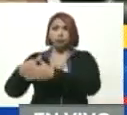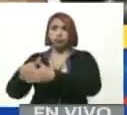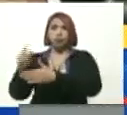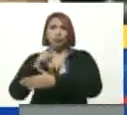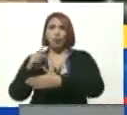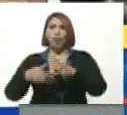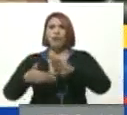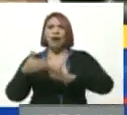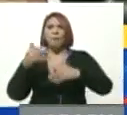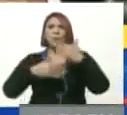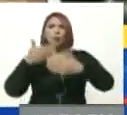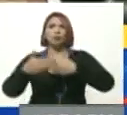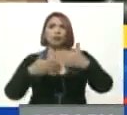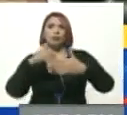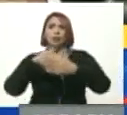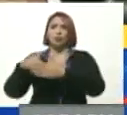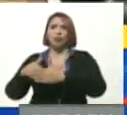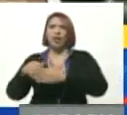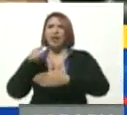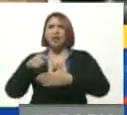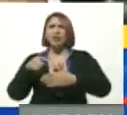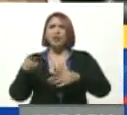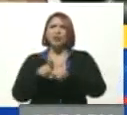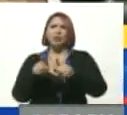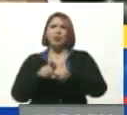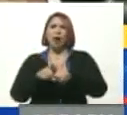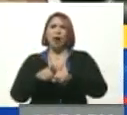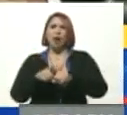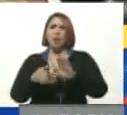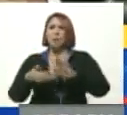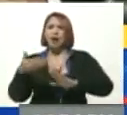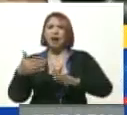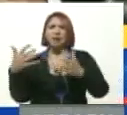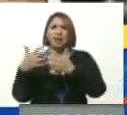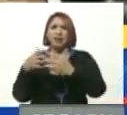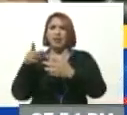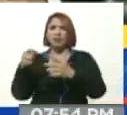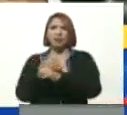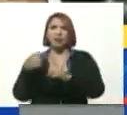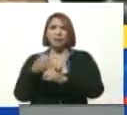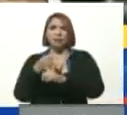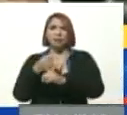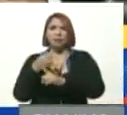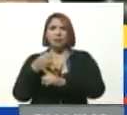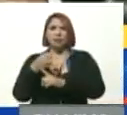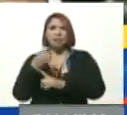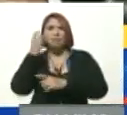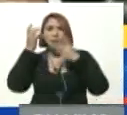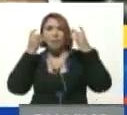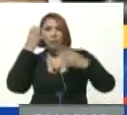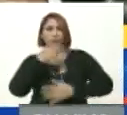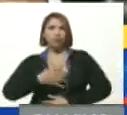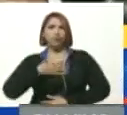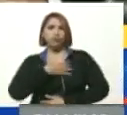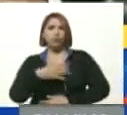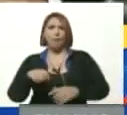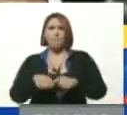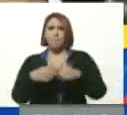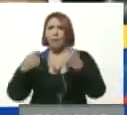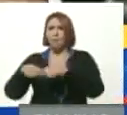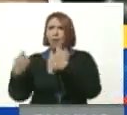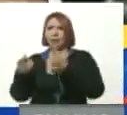proceso electoral, van a una guerra. Y ellos sabotean, crean descontento en el sabotaje de servicios